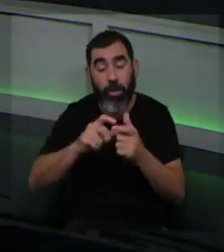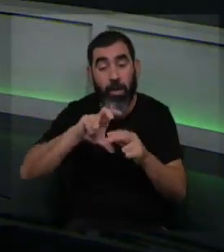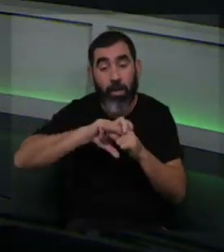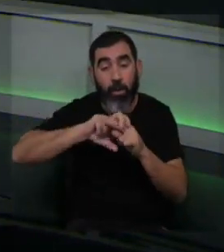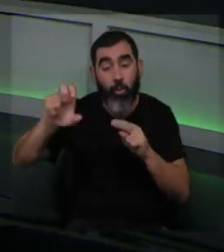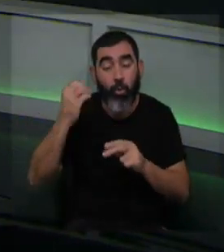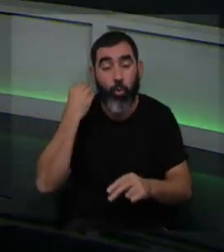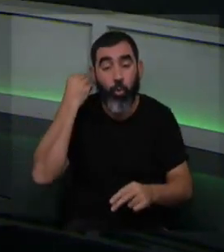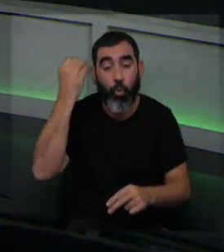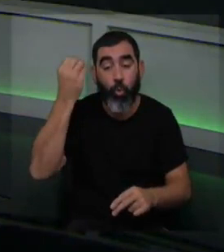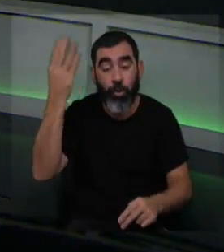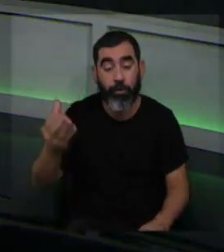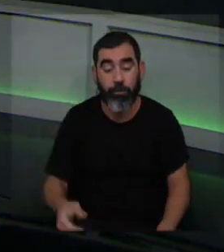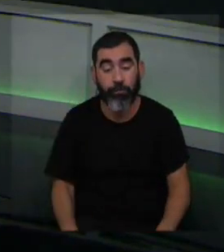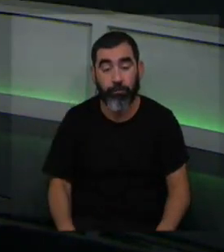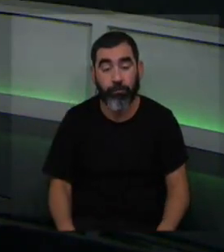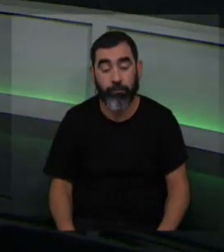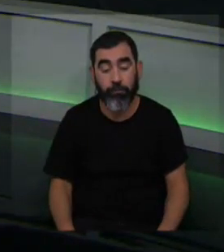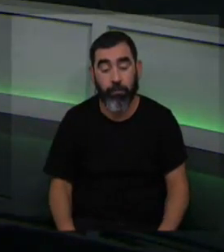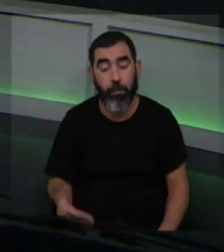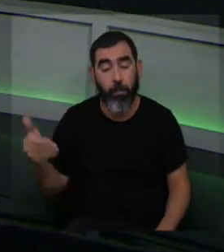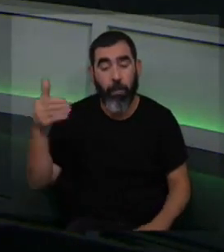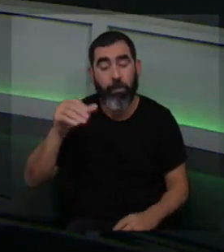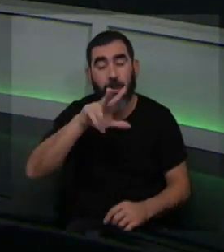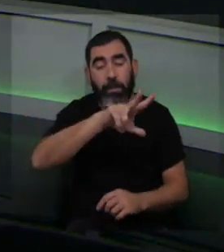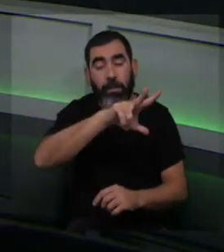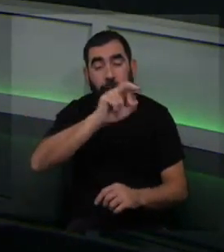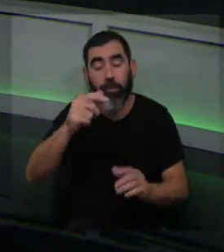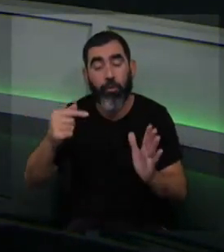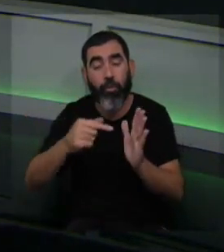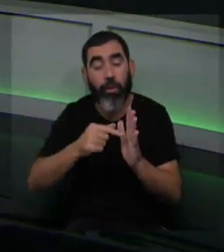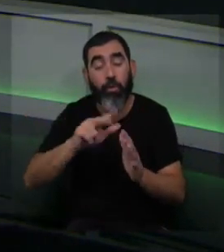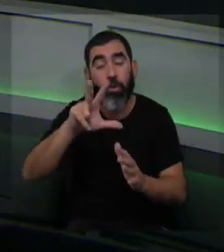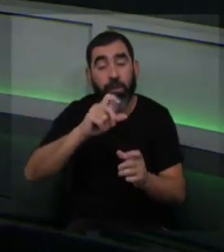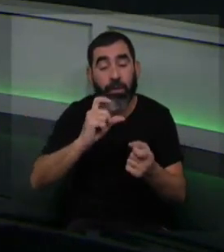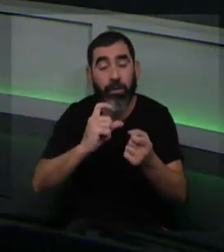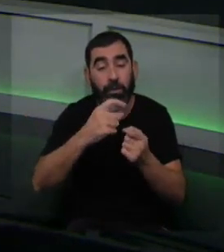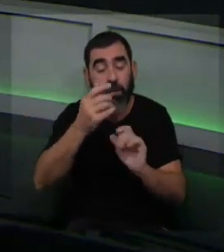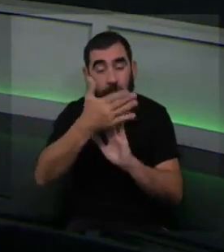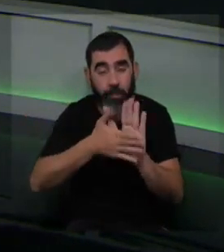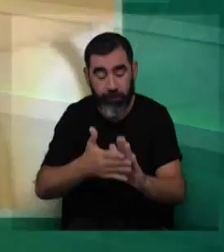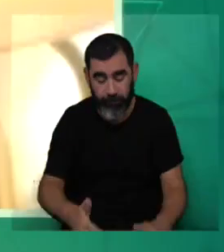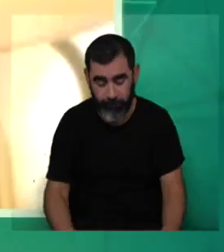en el Congreso de la Federación, donde están participando 300 delegados de 30 filiales de todo el país.